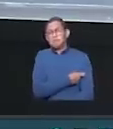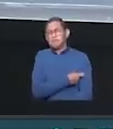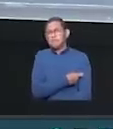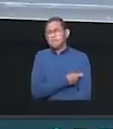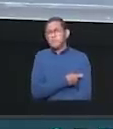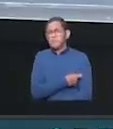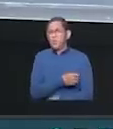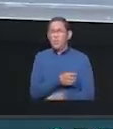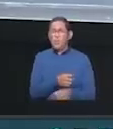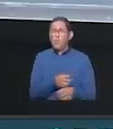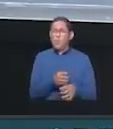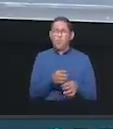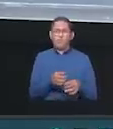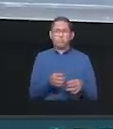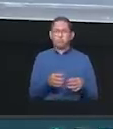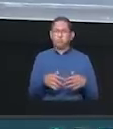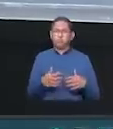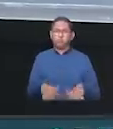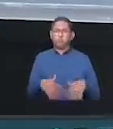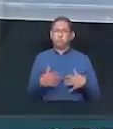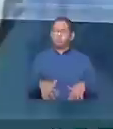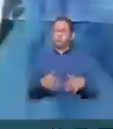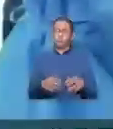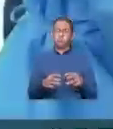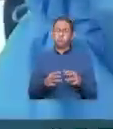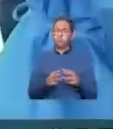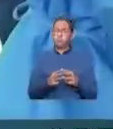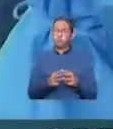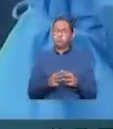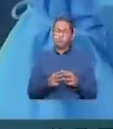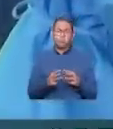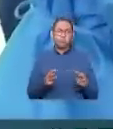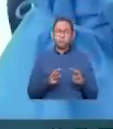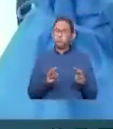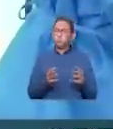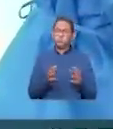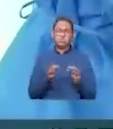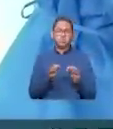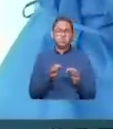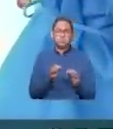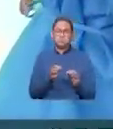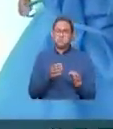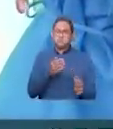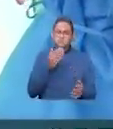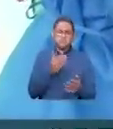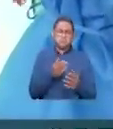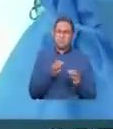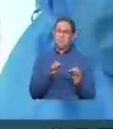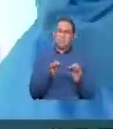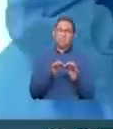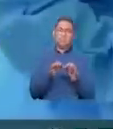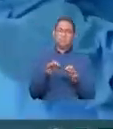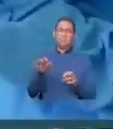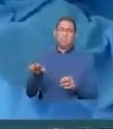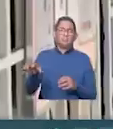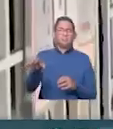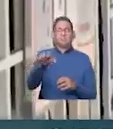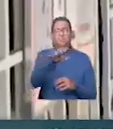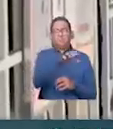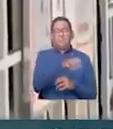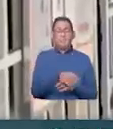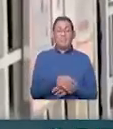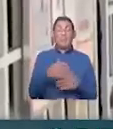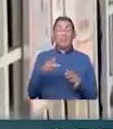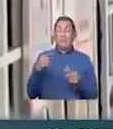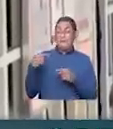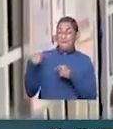sin precedentes a nivel nacional el total de dosis aplicadas hasta el momento un